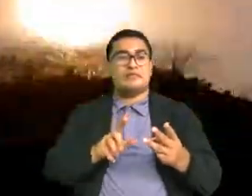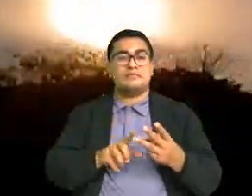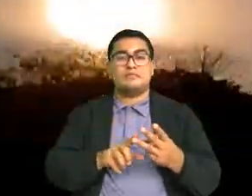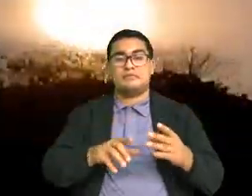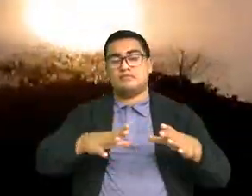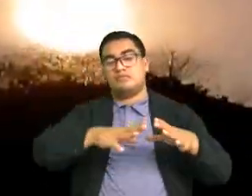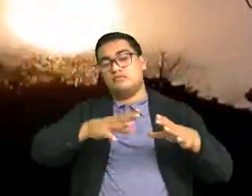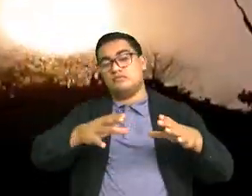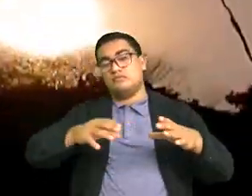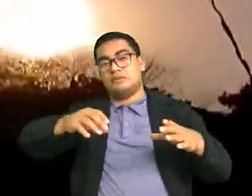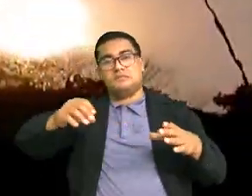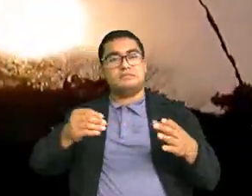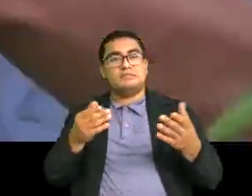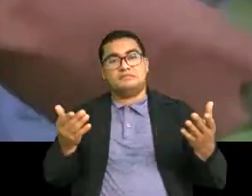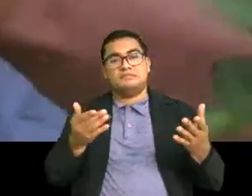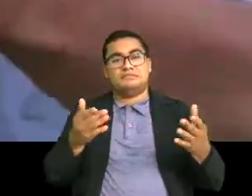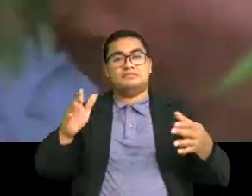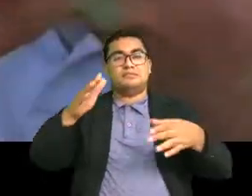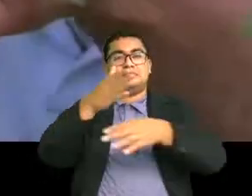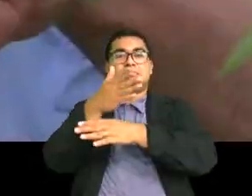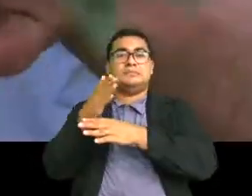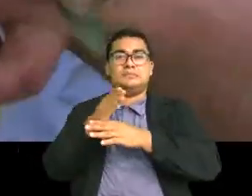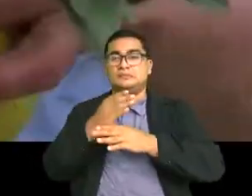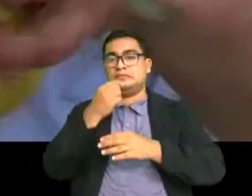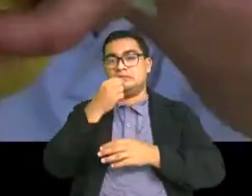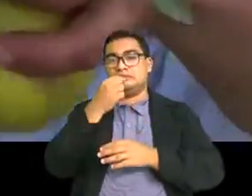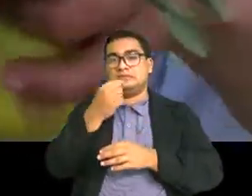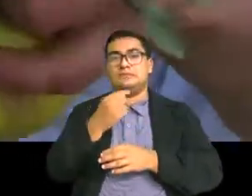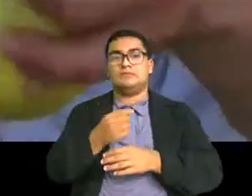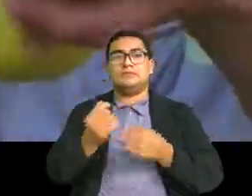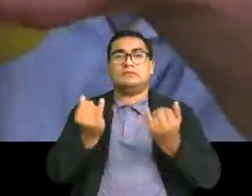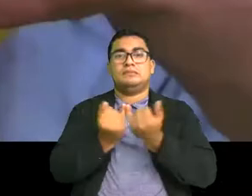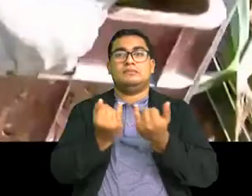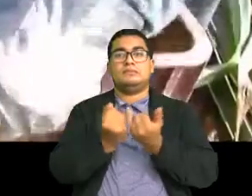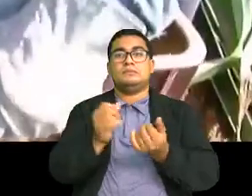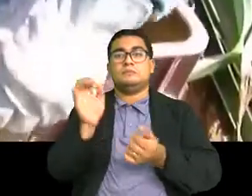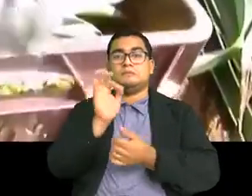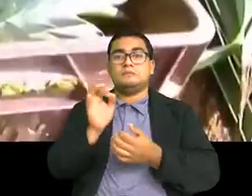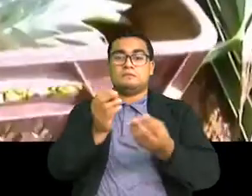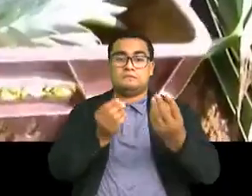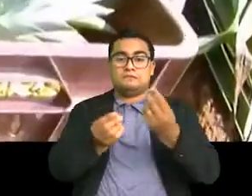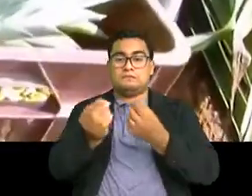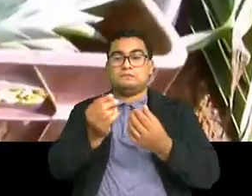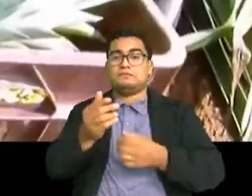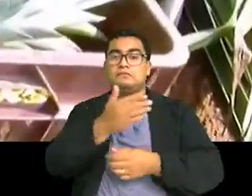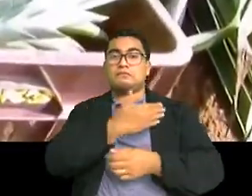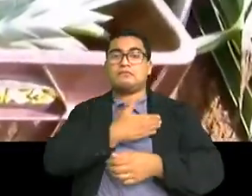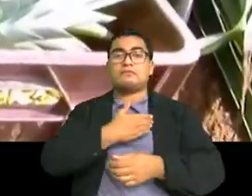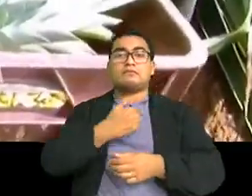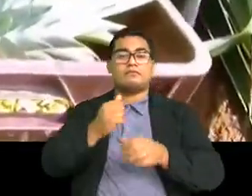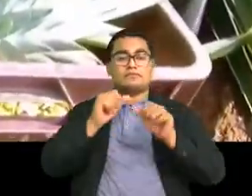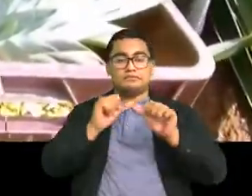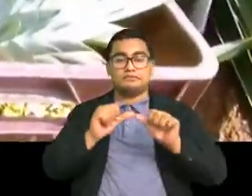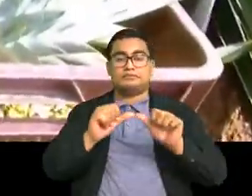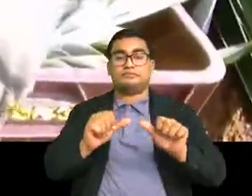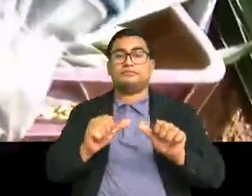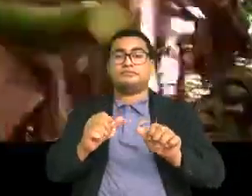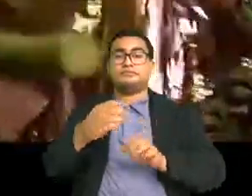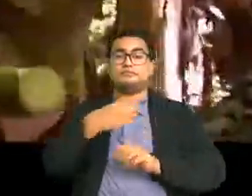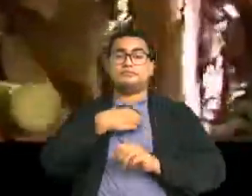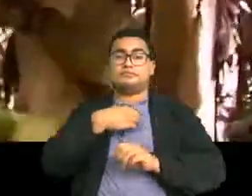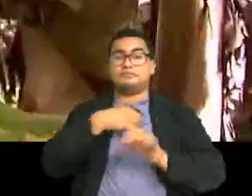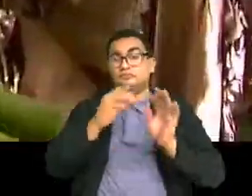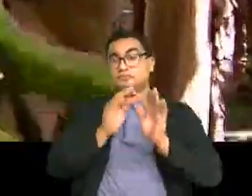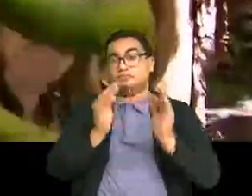entonces ellos pues están de esta manera generando ingresos de manera permanente para su comunidad y